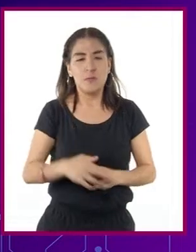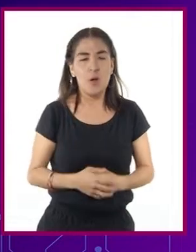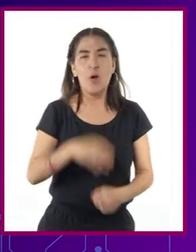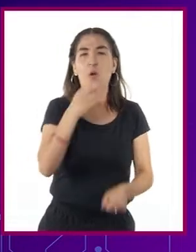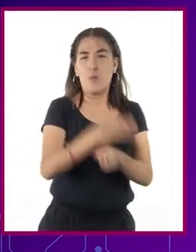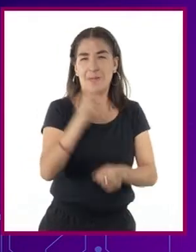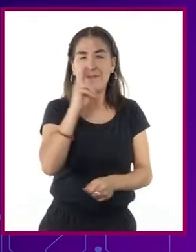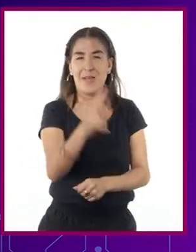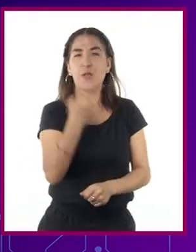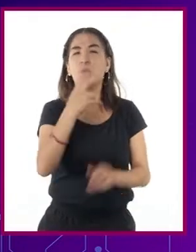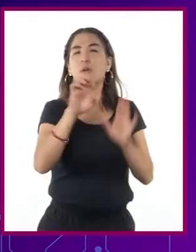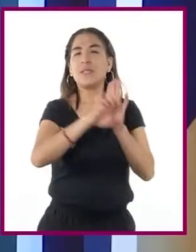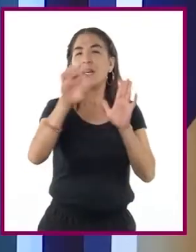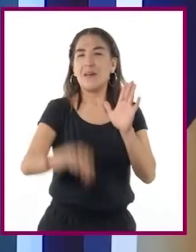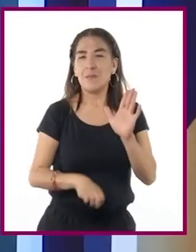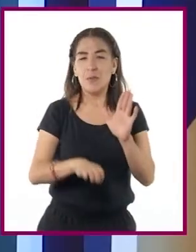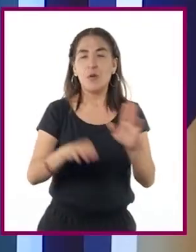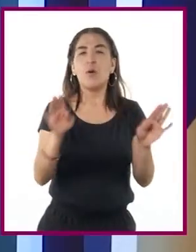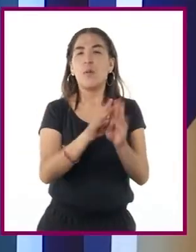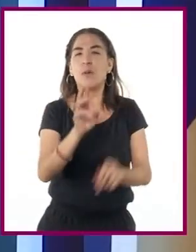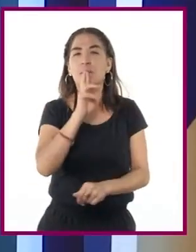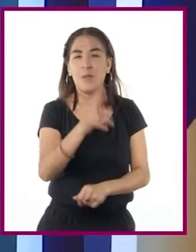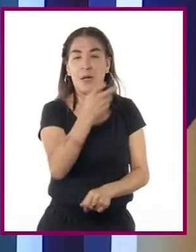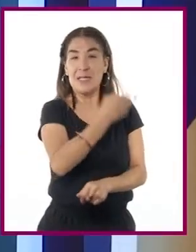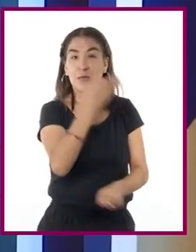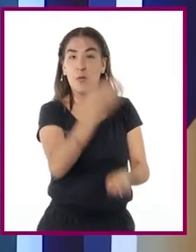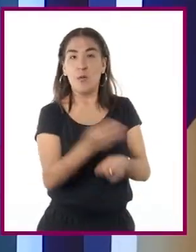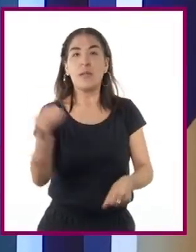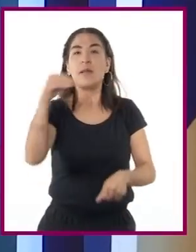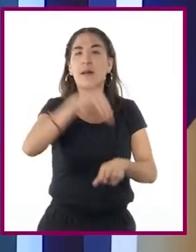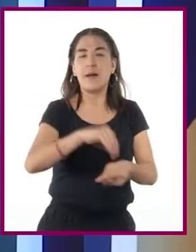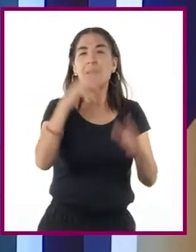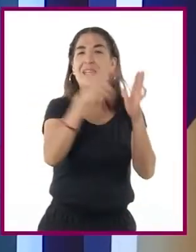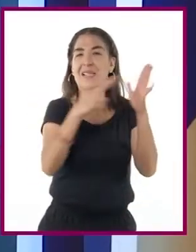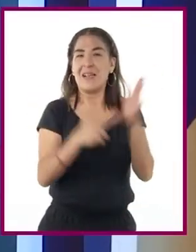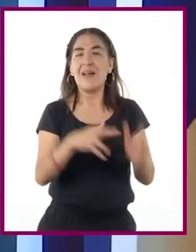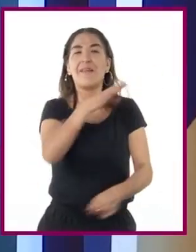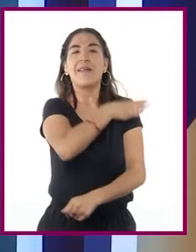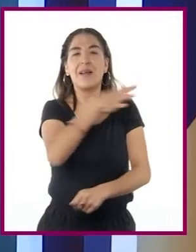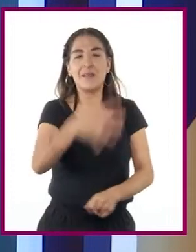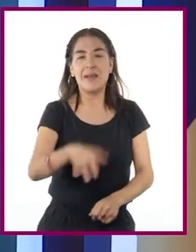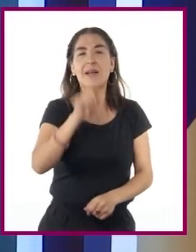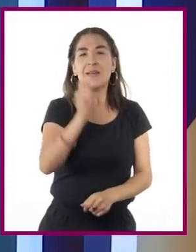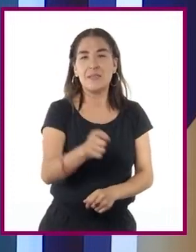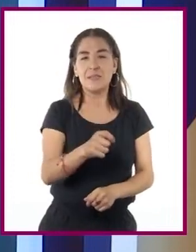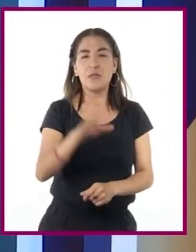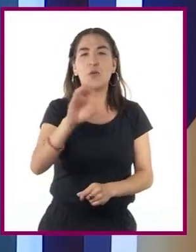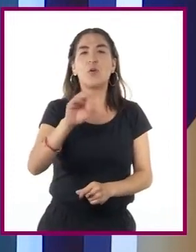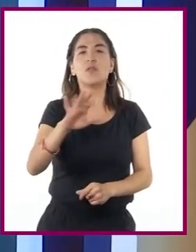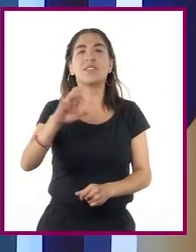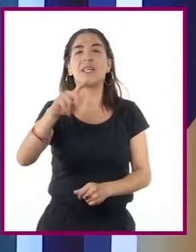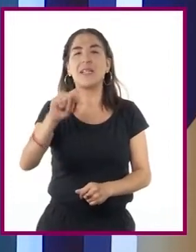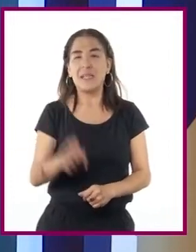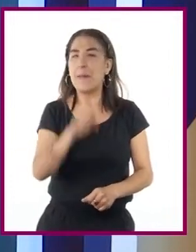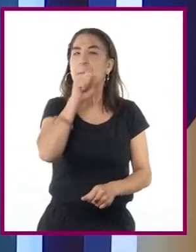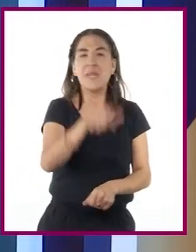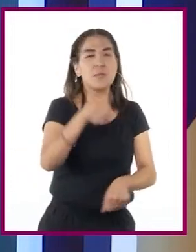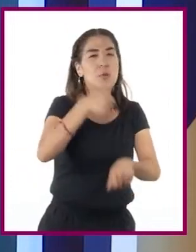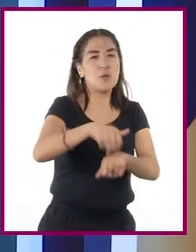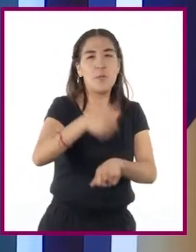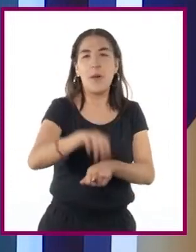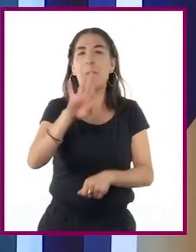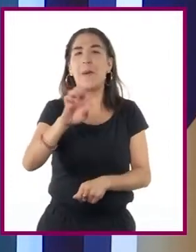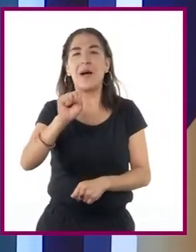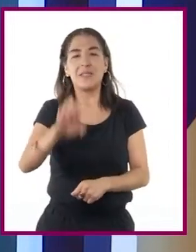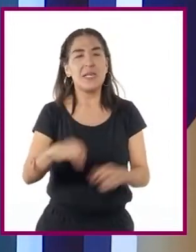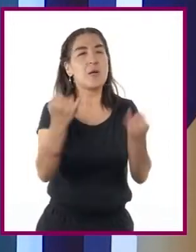dos ejemplos resueltos. En ellos se aplicó la regla general de cocientes de potencias de la misma base, así